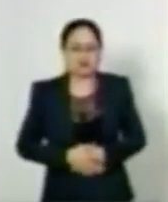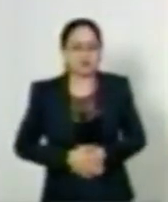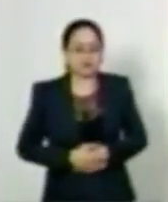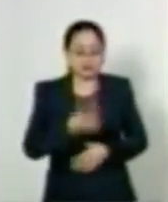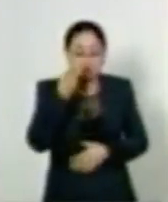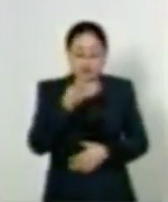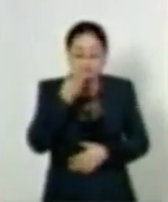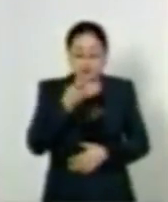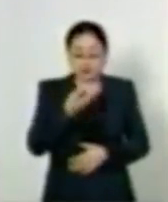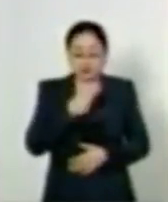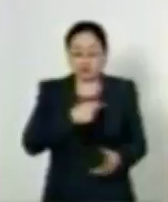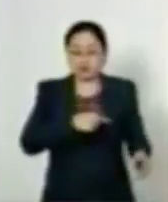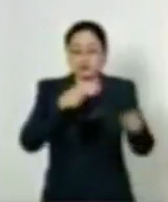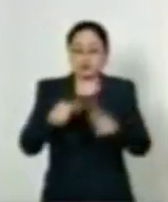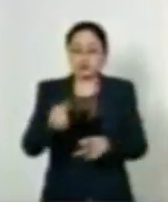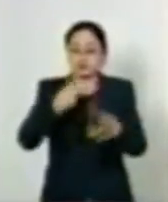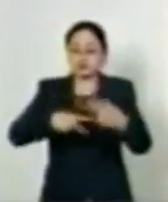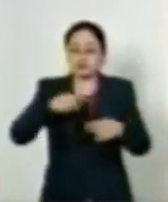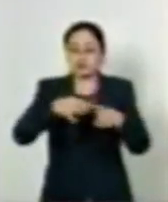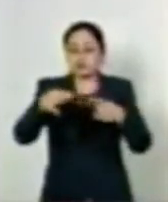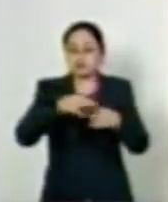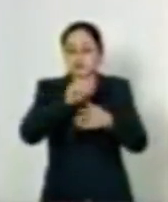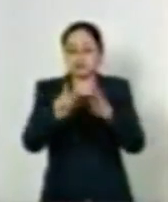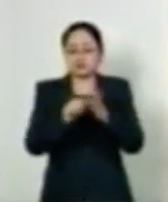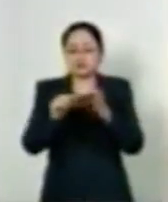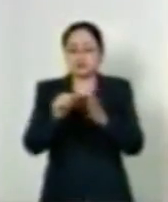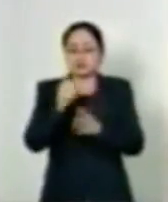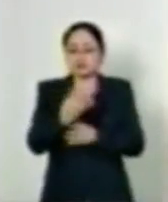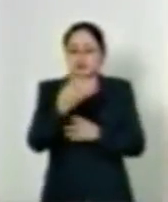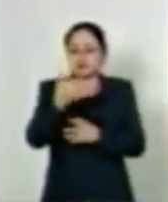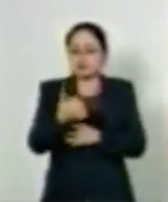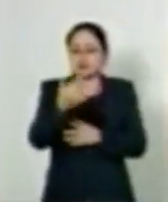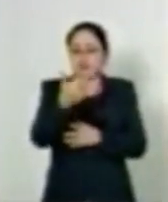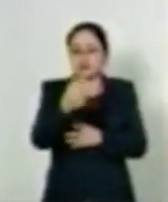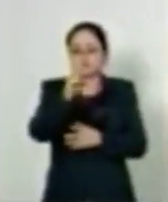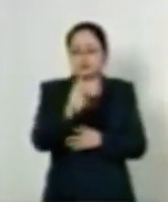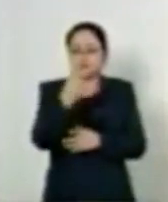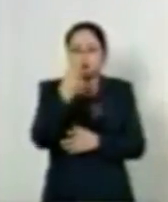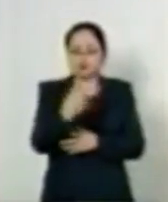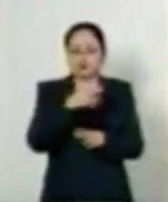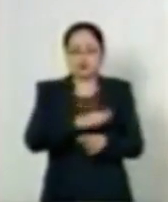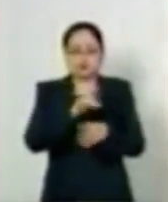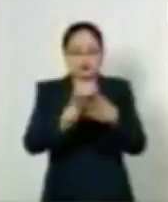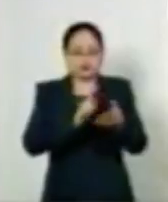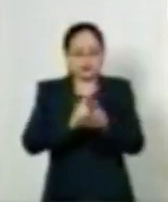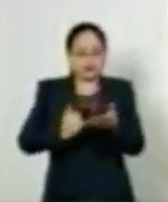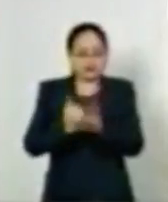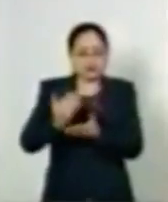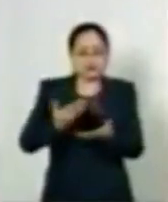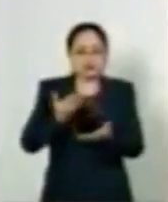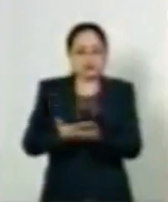sentido, vengo a presentar reserva a los artículos 4, 6, 8 y 32 del